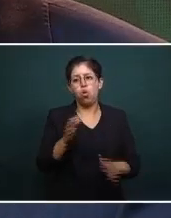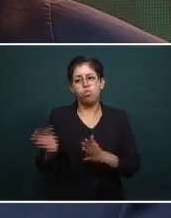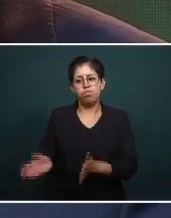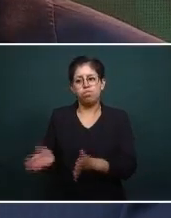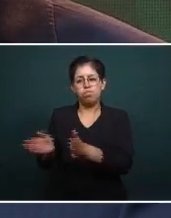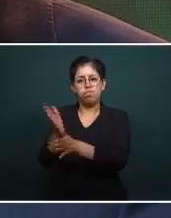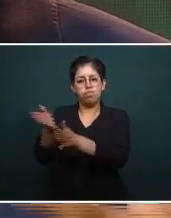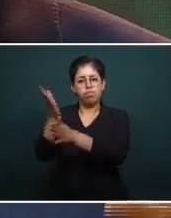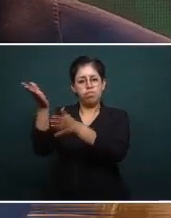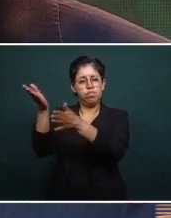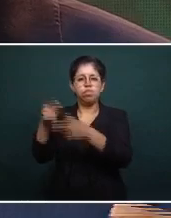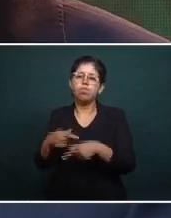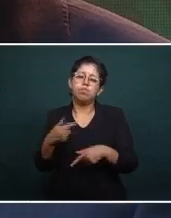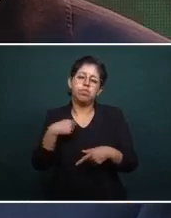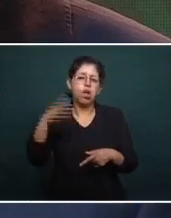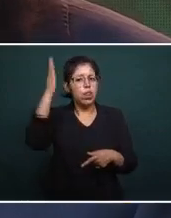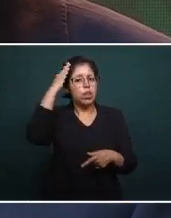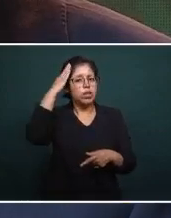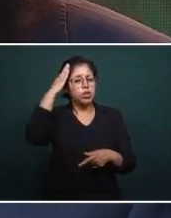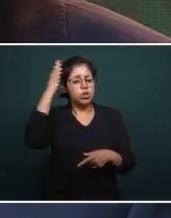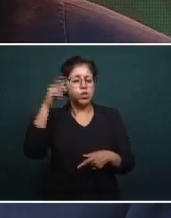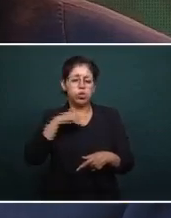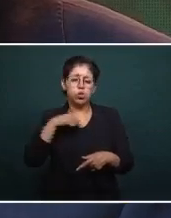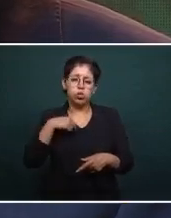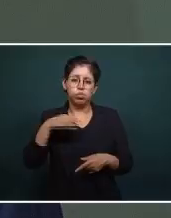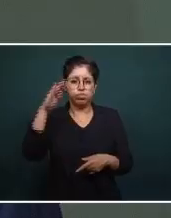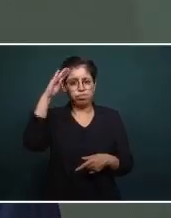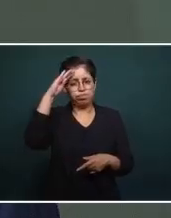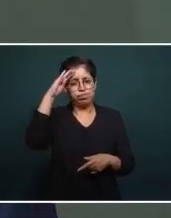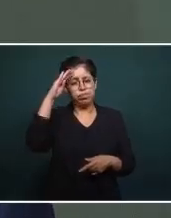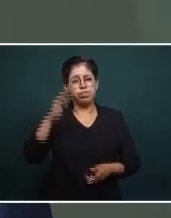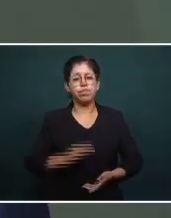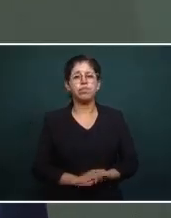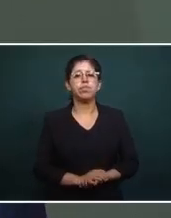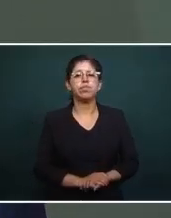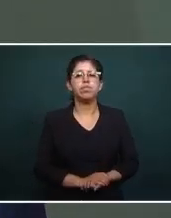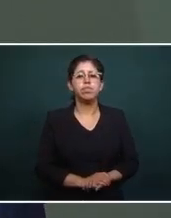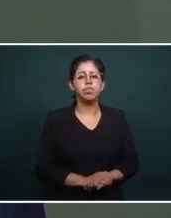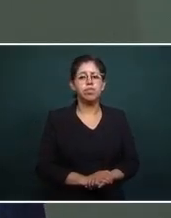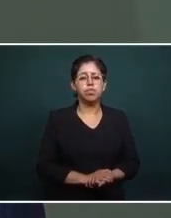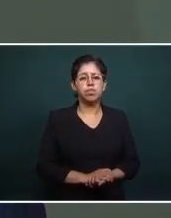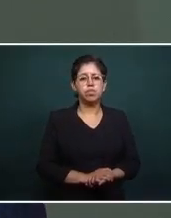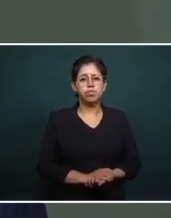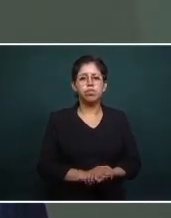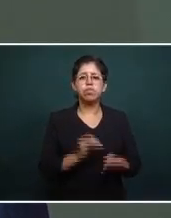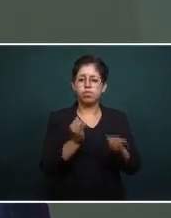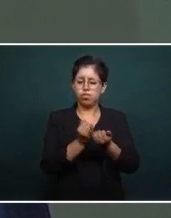decisiones que estamos tomando, pero en el caso del tren